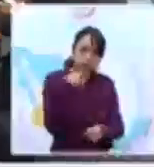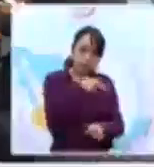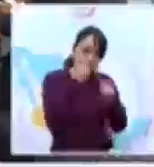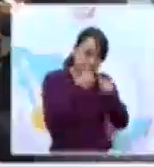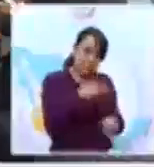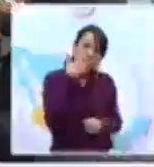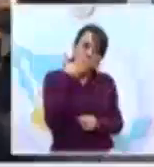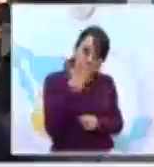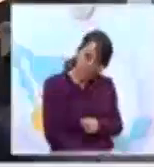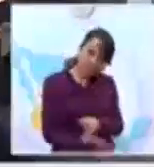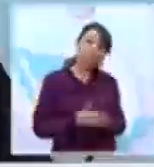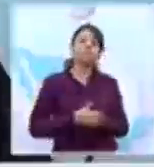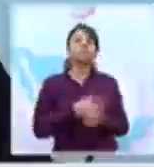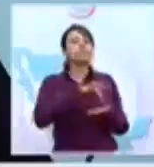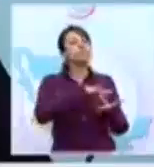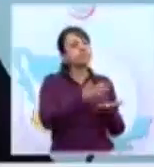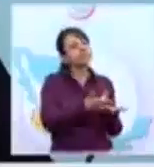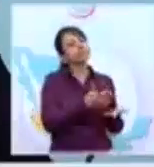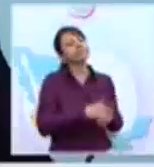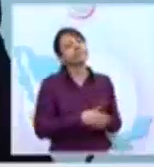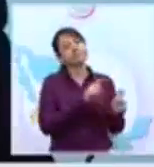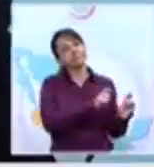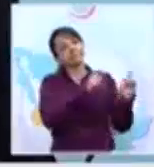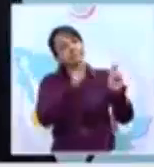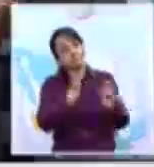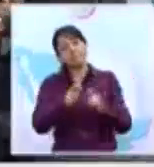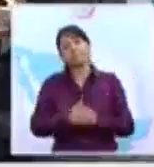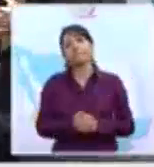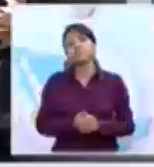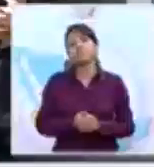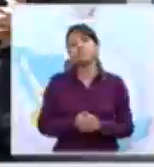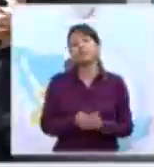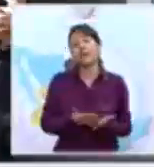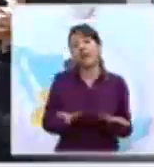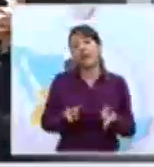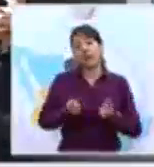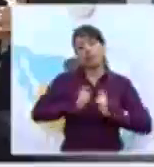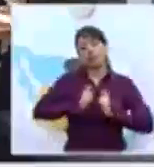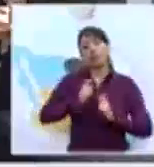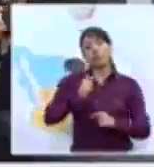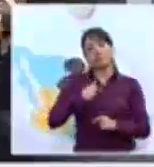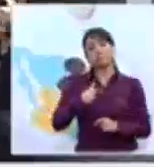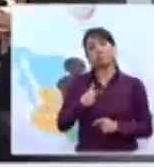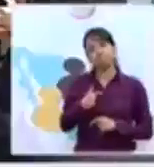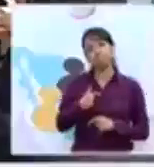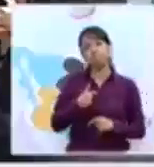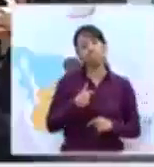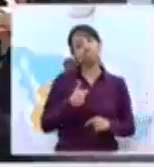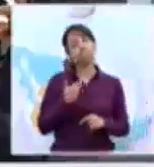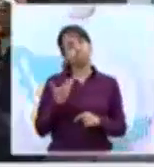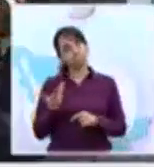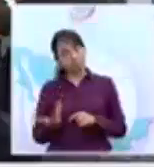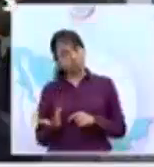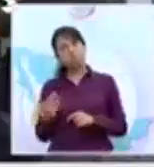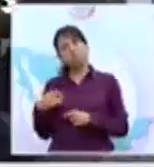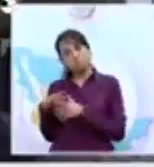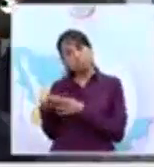Gracias Abelardo. Fernando Pliego Carrasco, gracias. Bueno, aquí ya en esta última parte ya conecta mucho con el tema de la